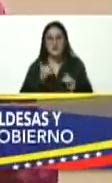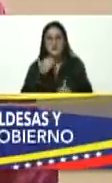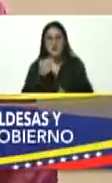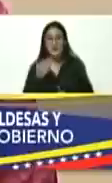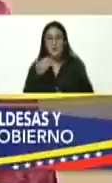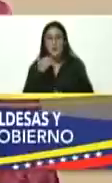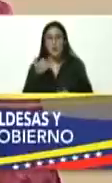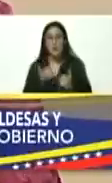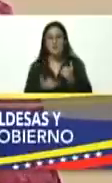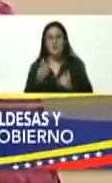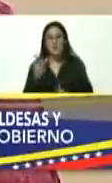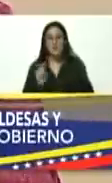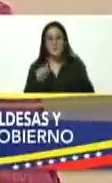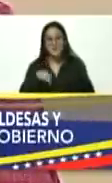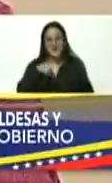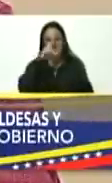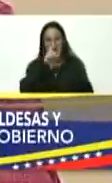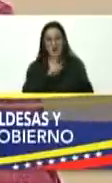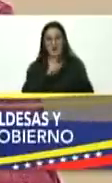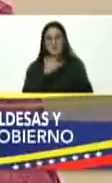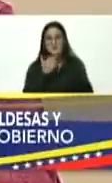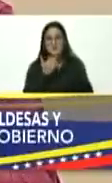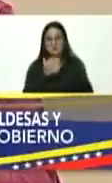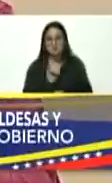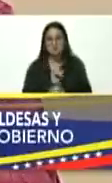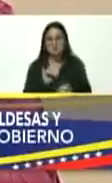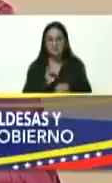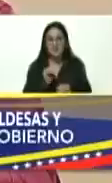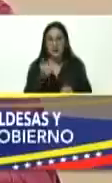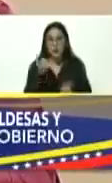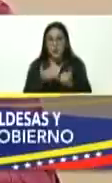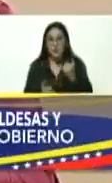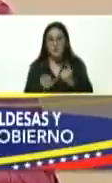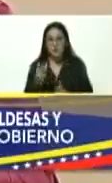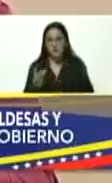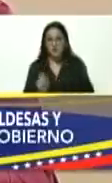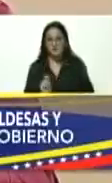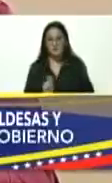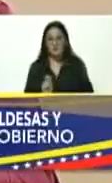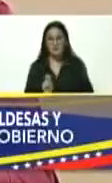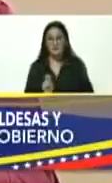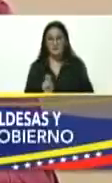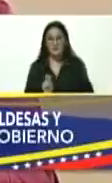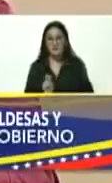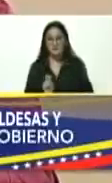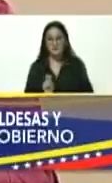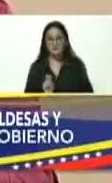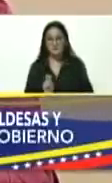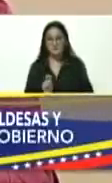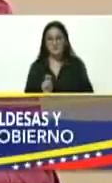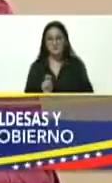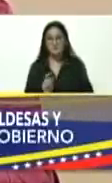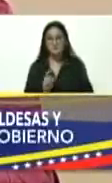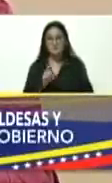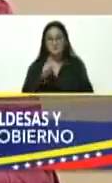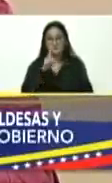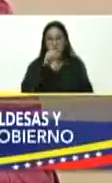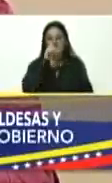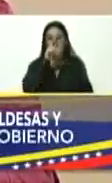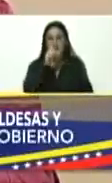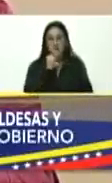trimestre de este año ya viene el último trimestre de un año